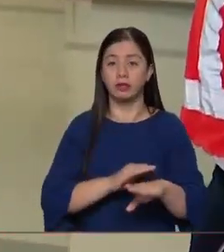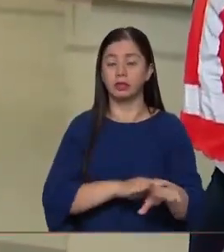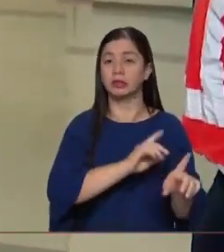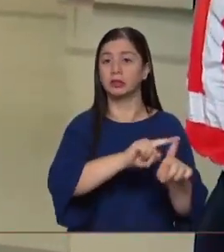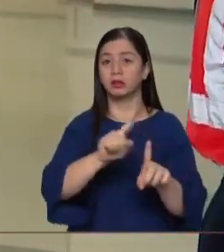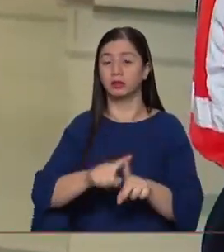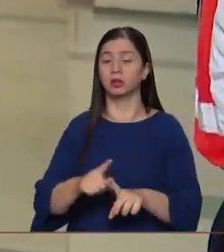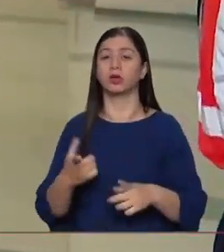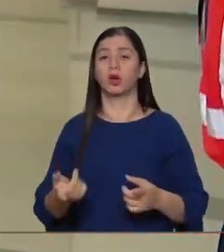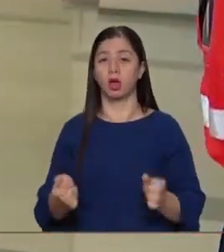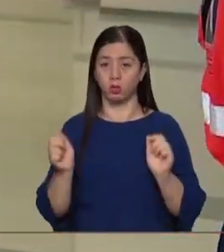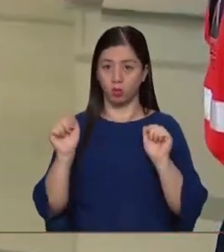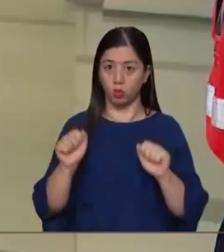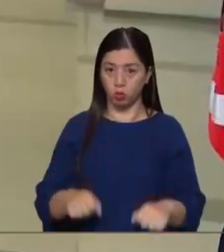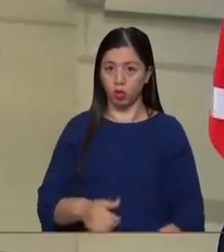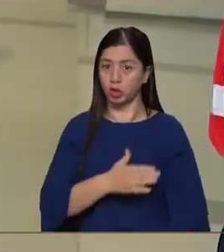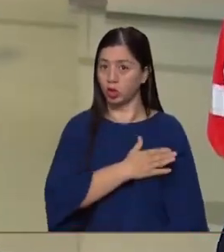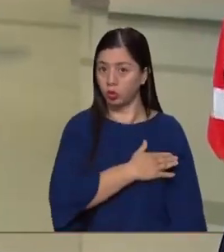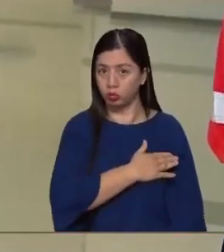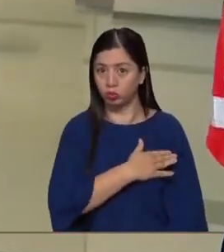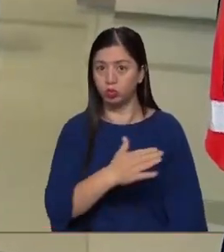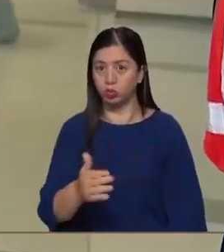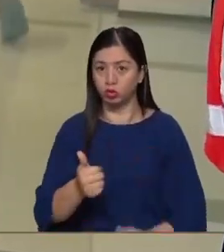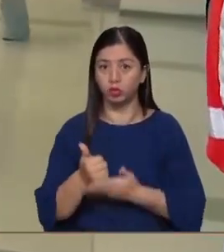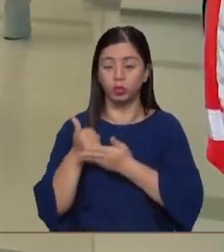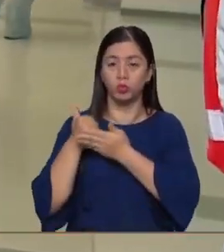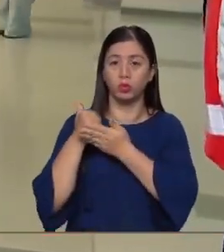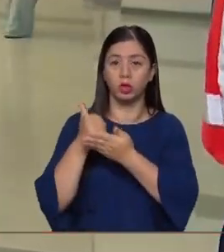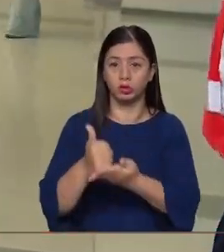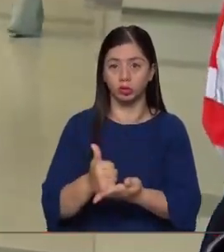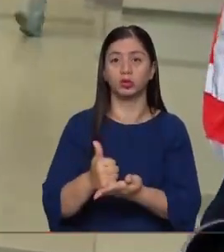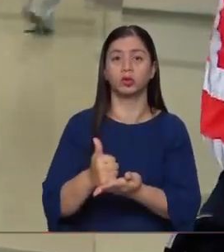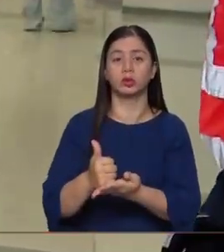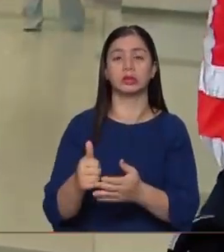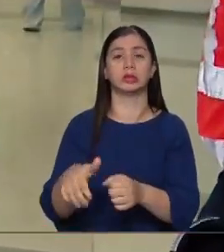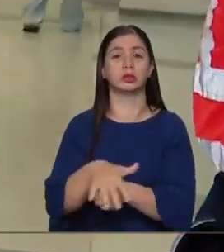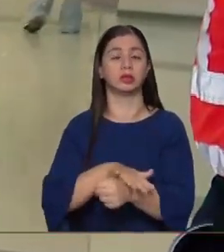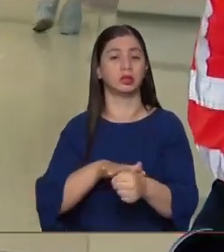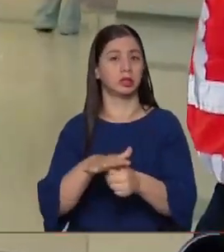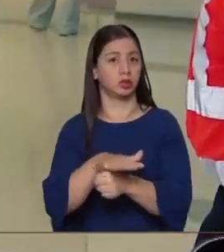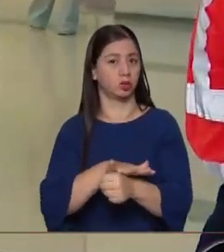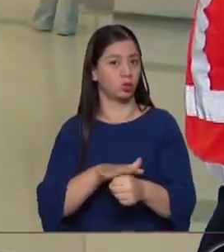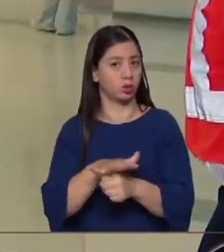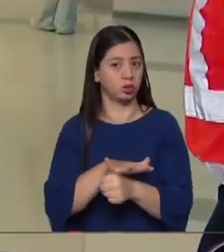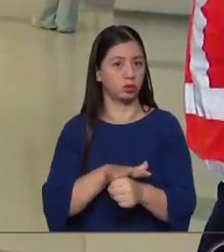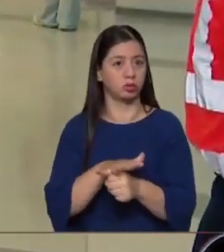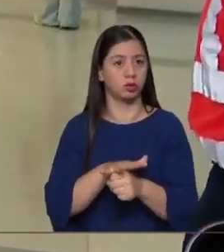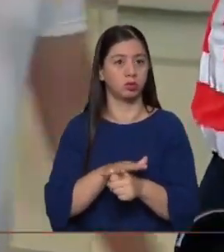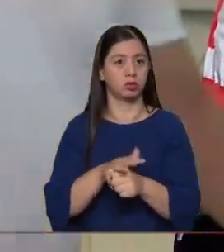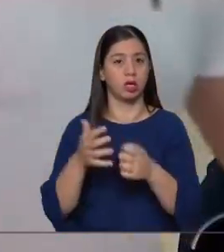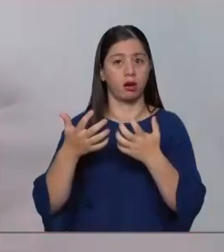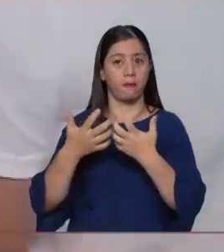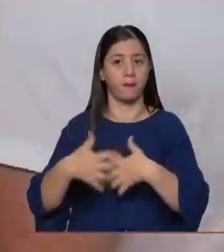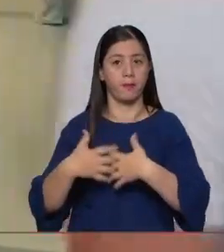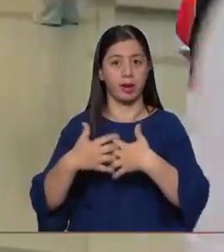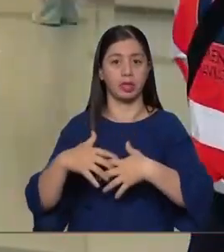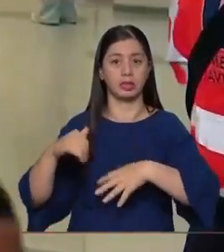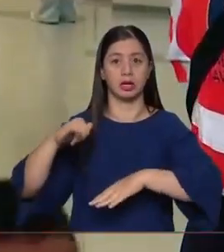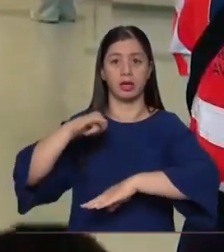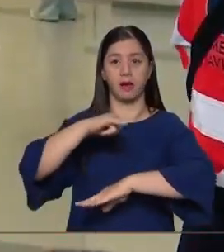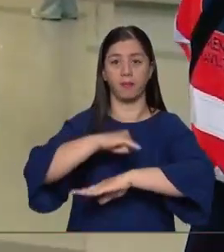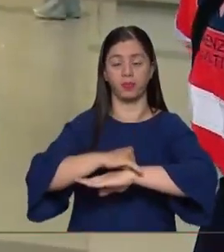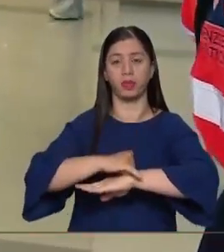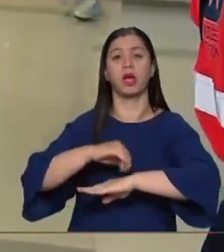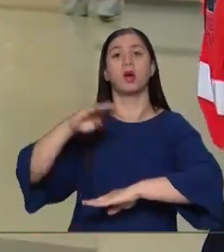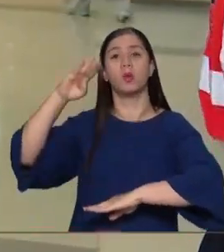ellos es poner a disposición de los viajeros, debido a esta crisis que vive esta aerolínea, aviones de la Fuerza